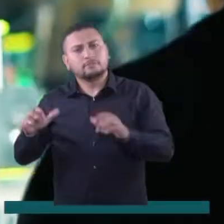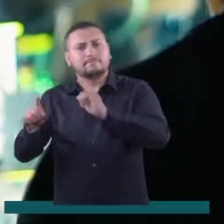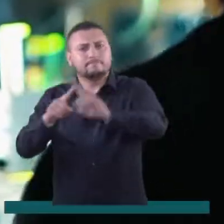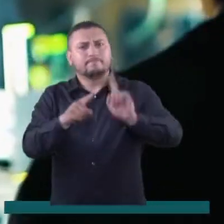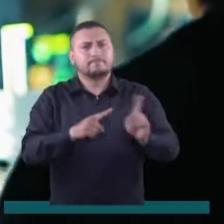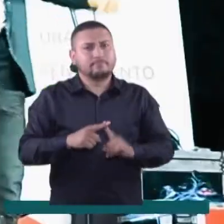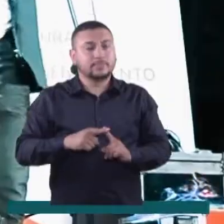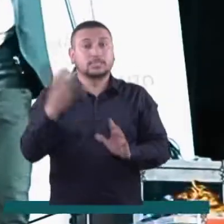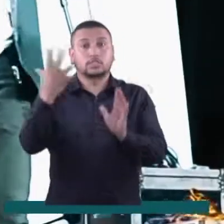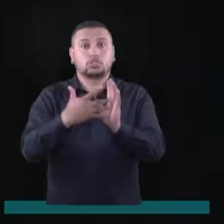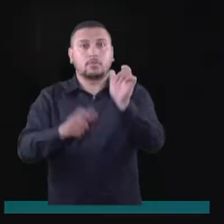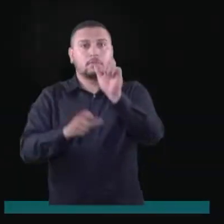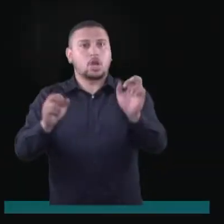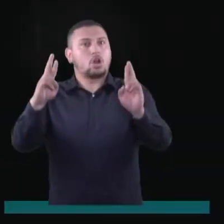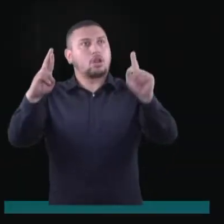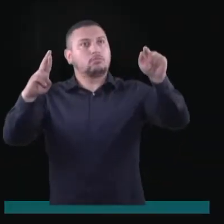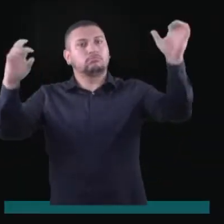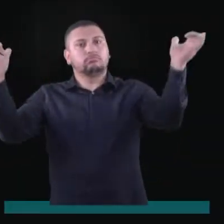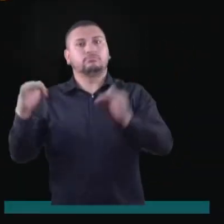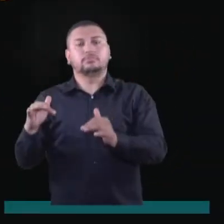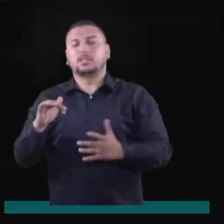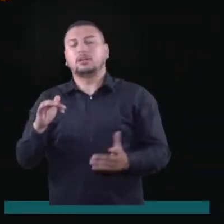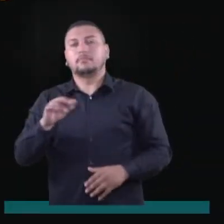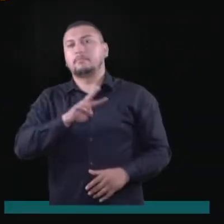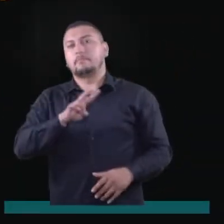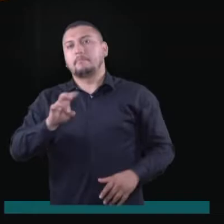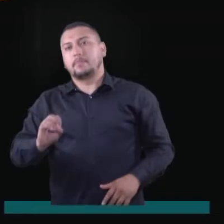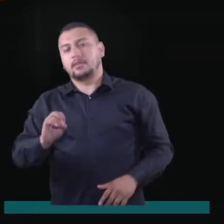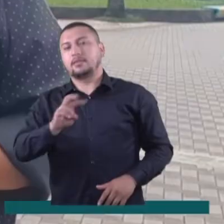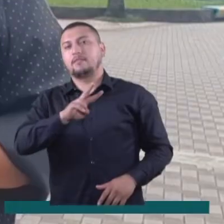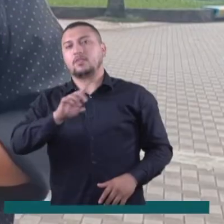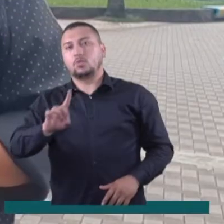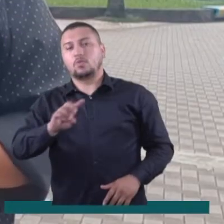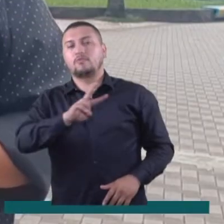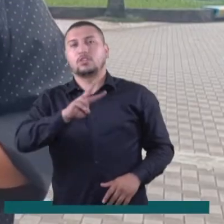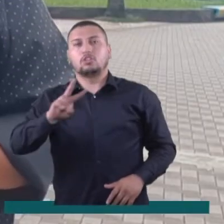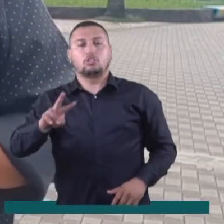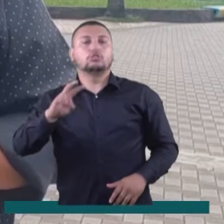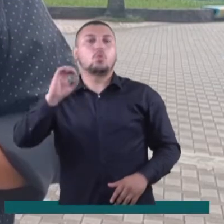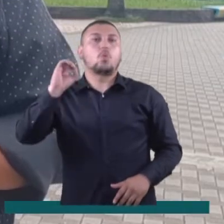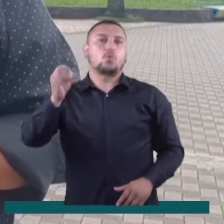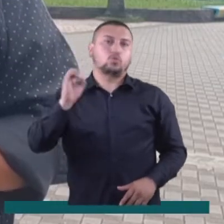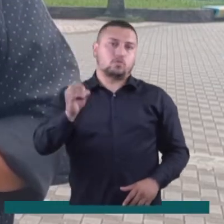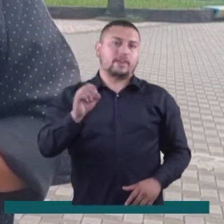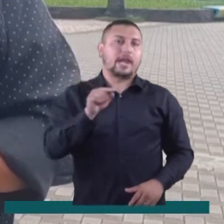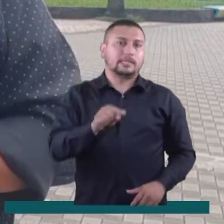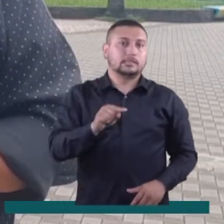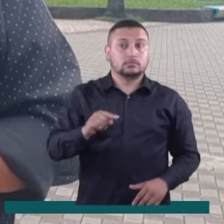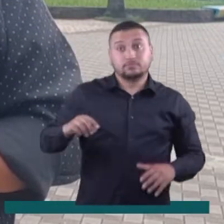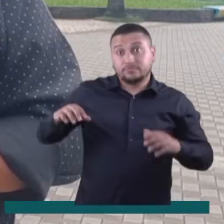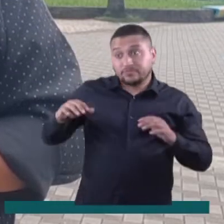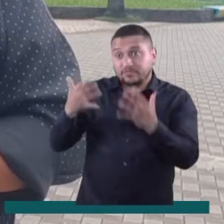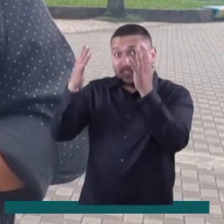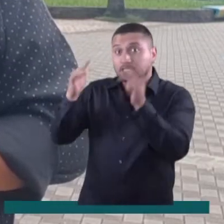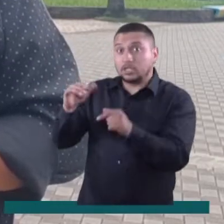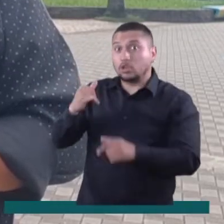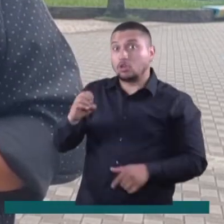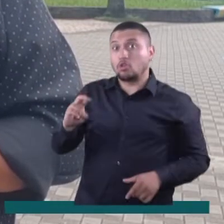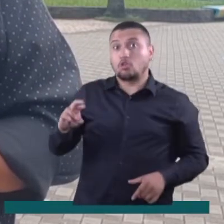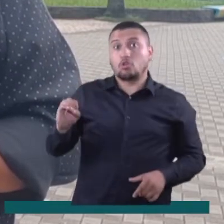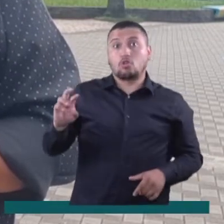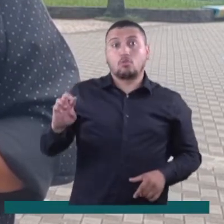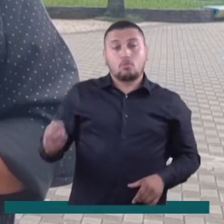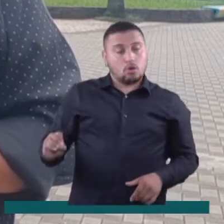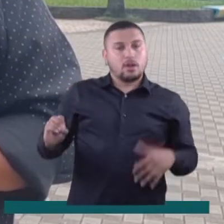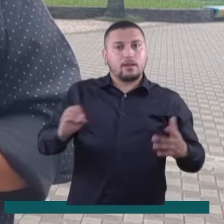5.000 participantes durante los días 20, 21 y 22 de octubre. El Joropo Fest es una iniciativa del sector público y privado de Casanare para